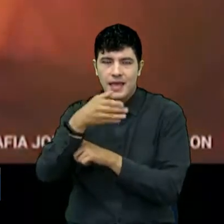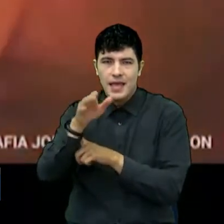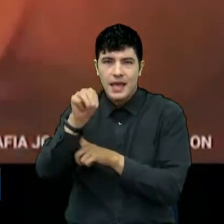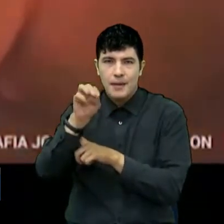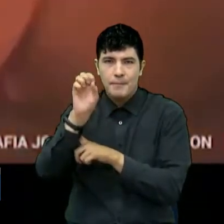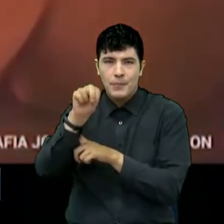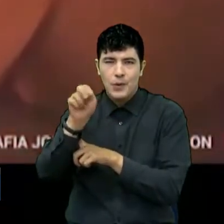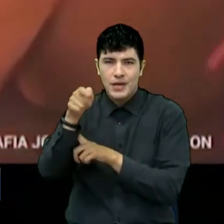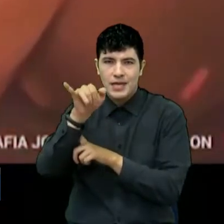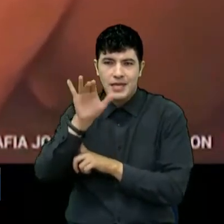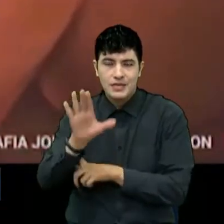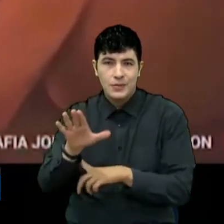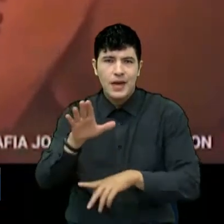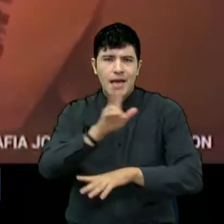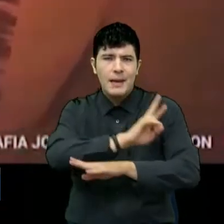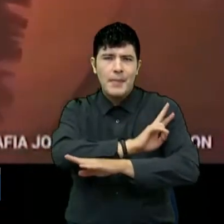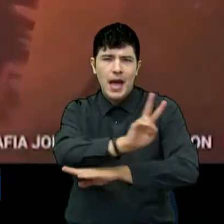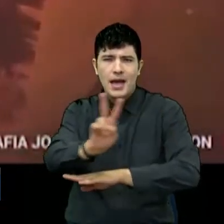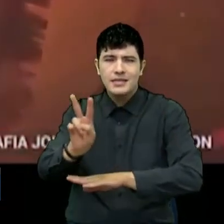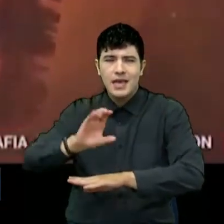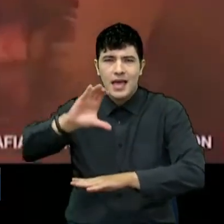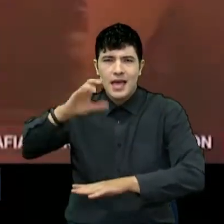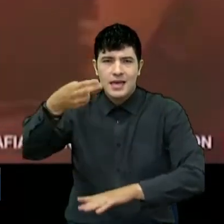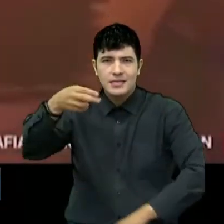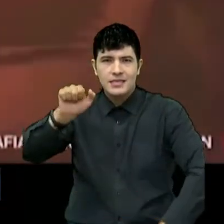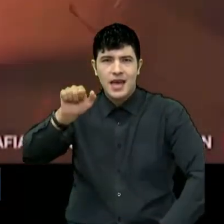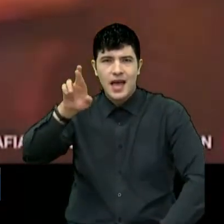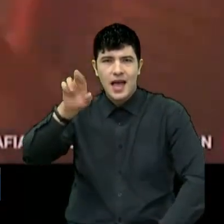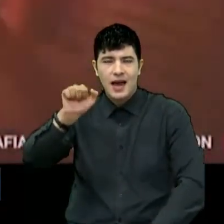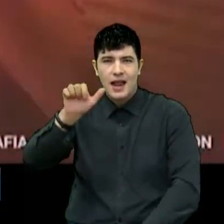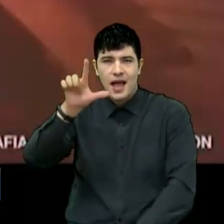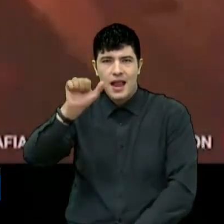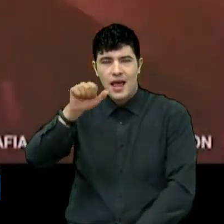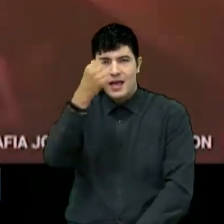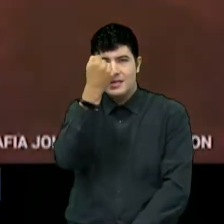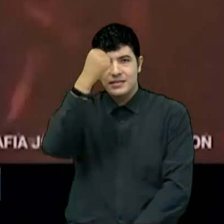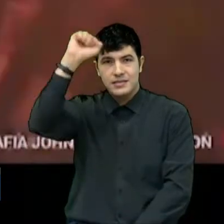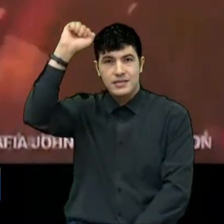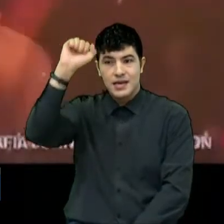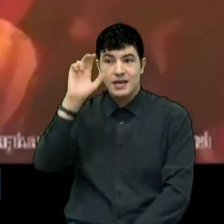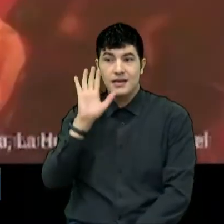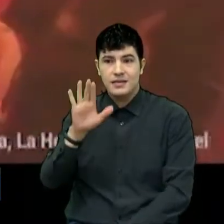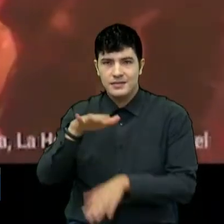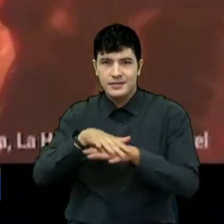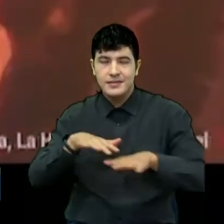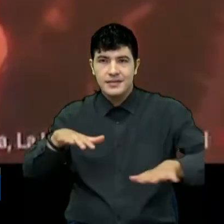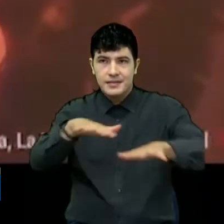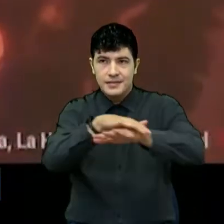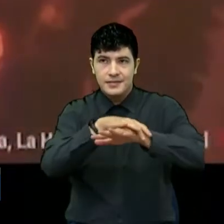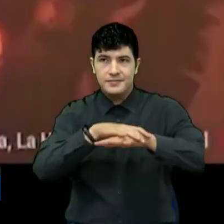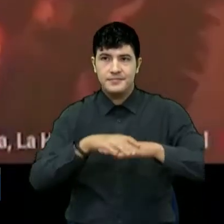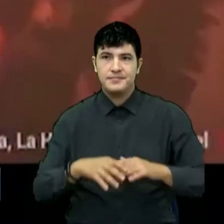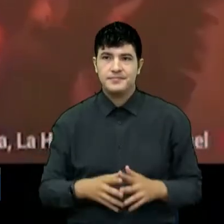de Charalá, como se llamaba el actual municipio del sur del departamento del Gran Santander.